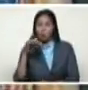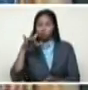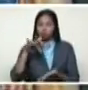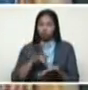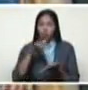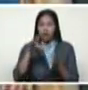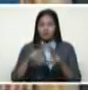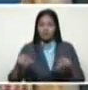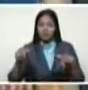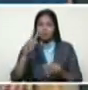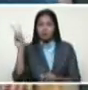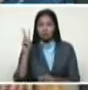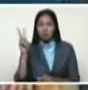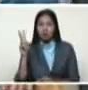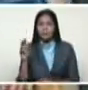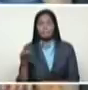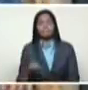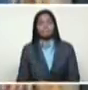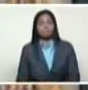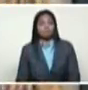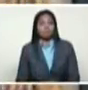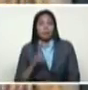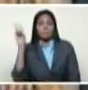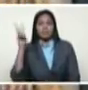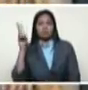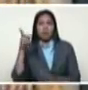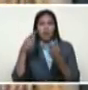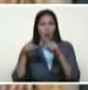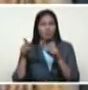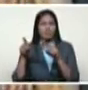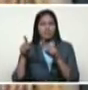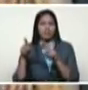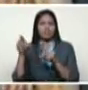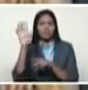venezolano. Venezuela es como Marte, no sé.